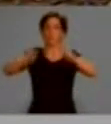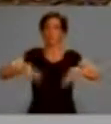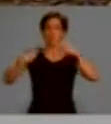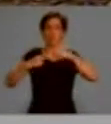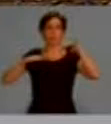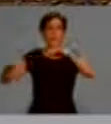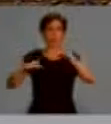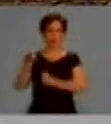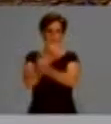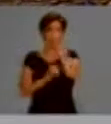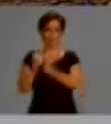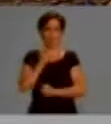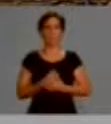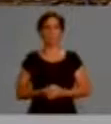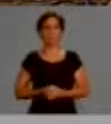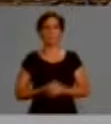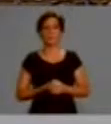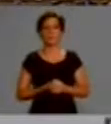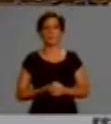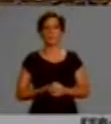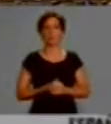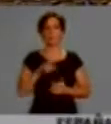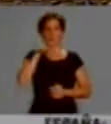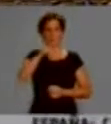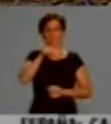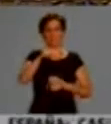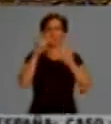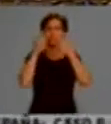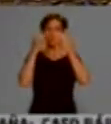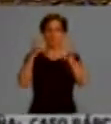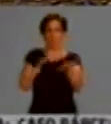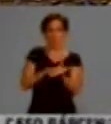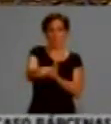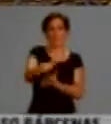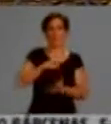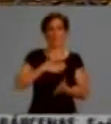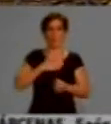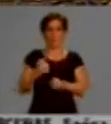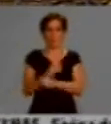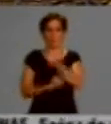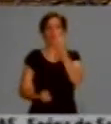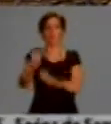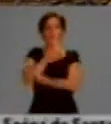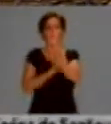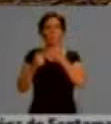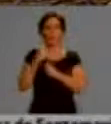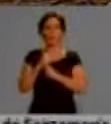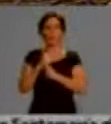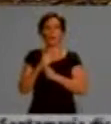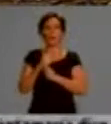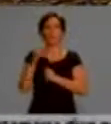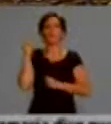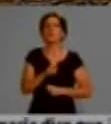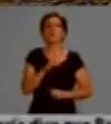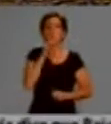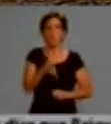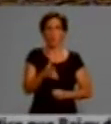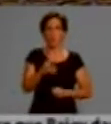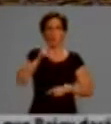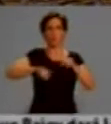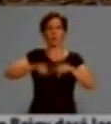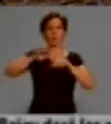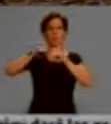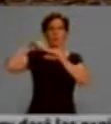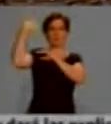económica. Este mejor comportamiento de la actividad económica se asienta de manera muy especial en la evolución del